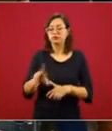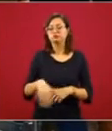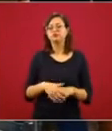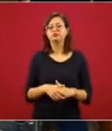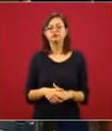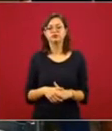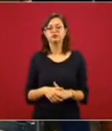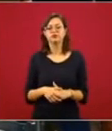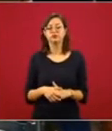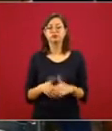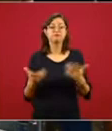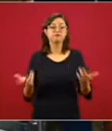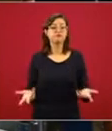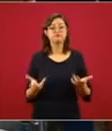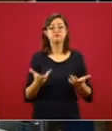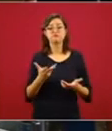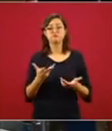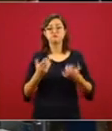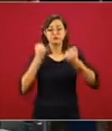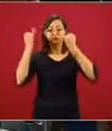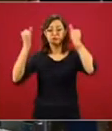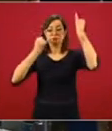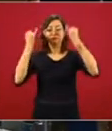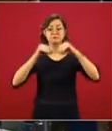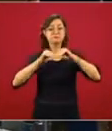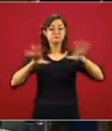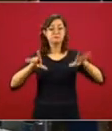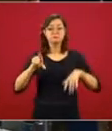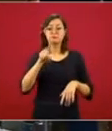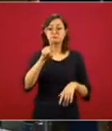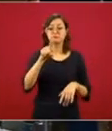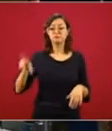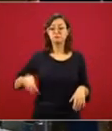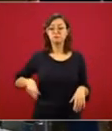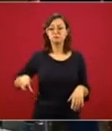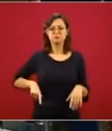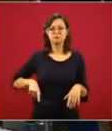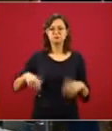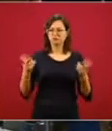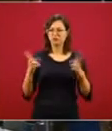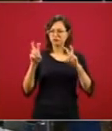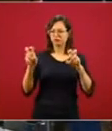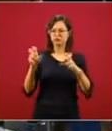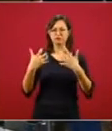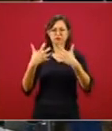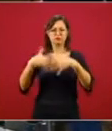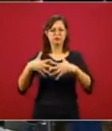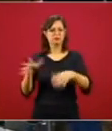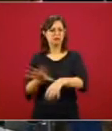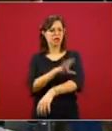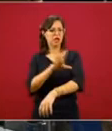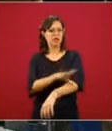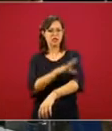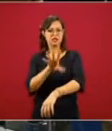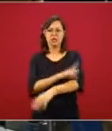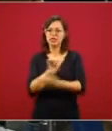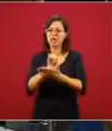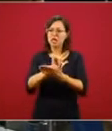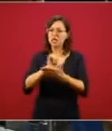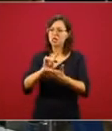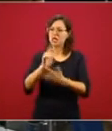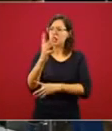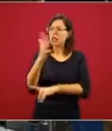versión o idea que hay de que su gobierno está en contra de la generación de energías